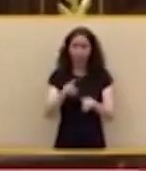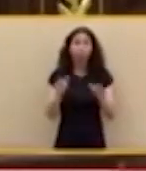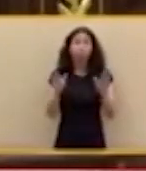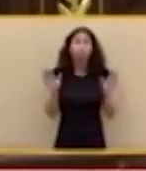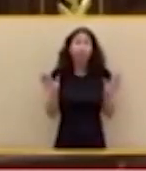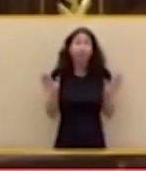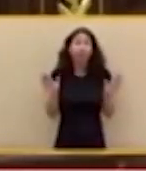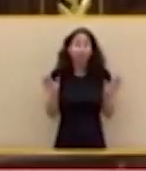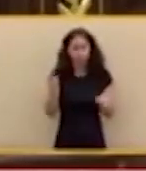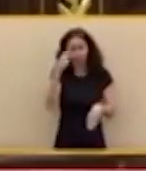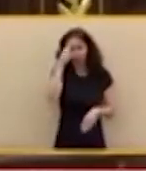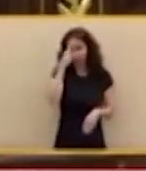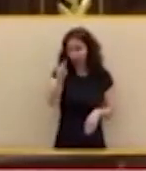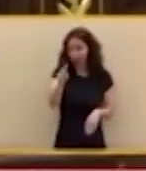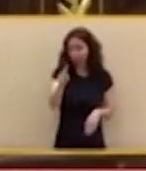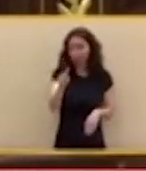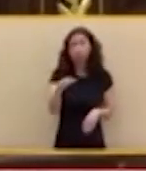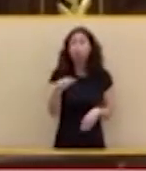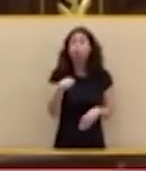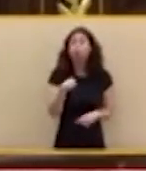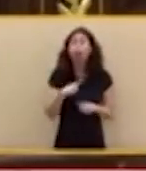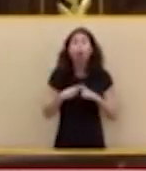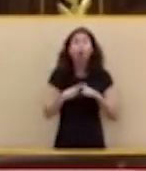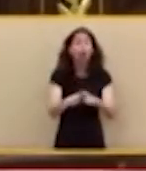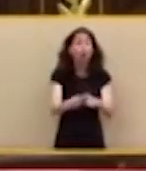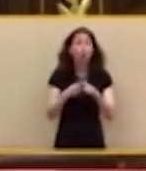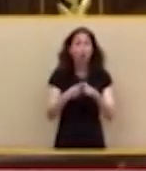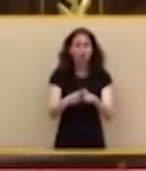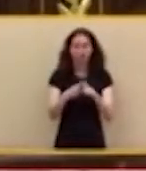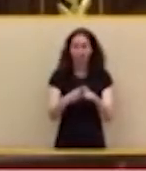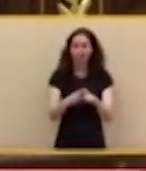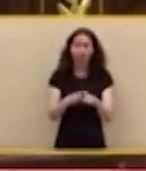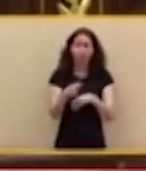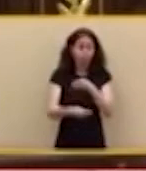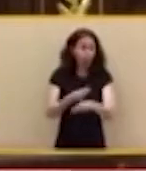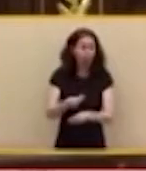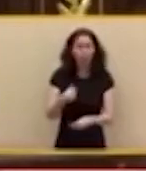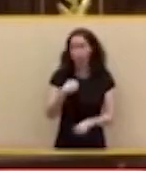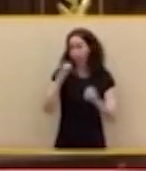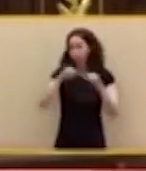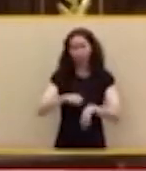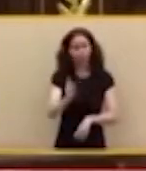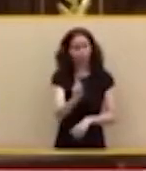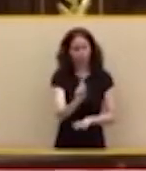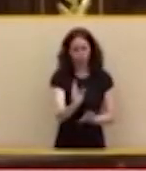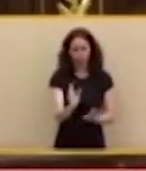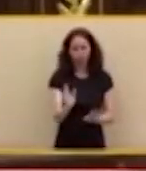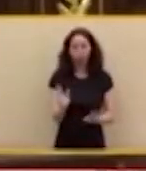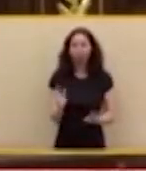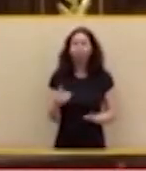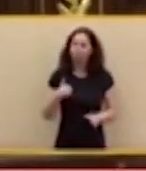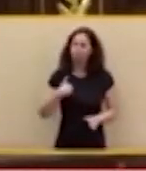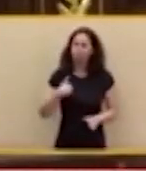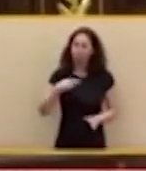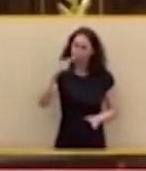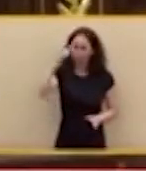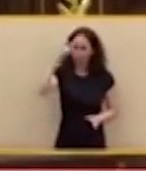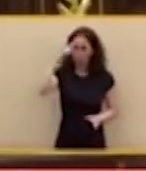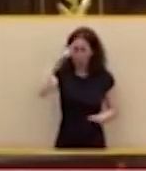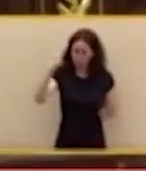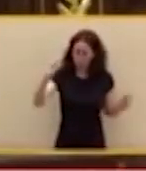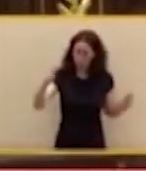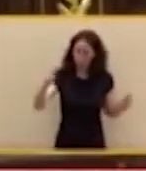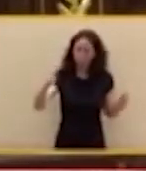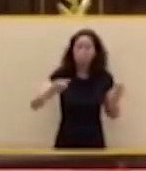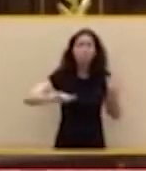te quiero decir que el Gürtel También, también Ocurrió en Valencia A menos de que el periódico El Comercio de España